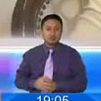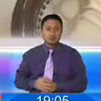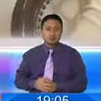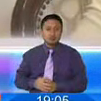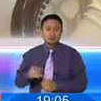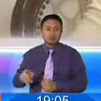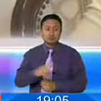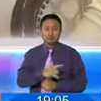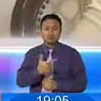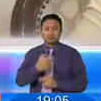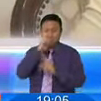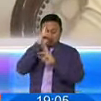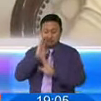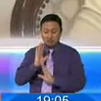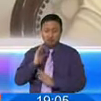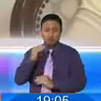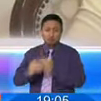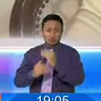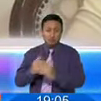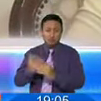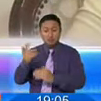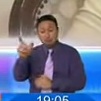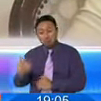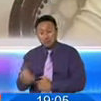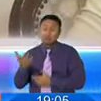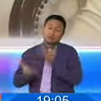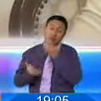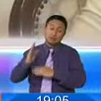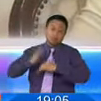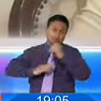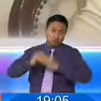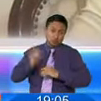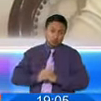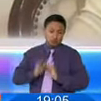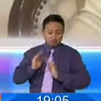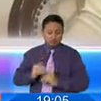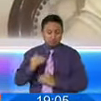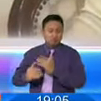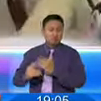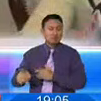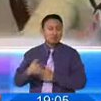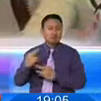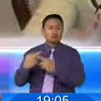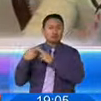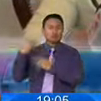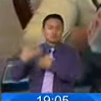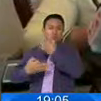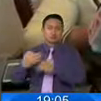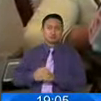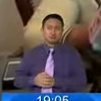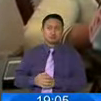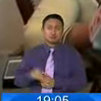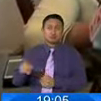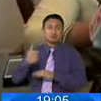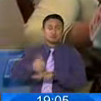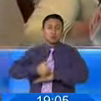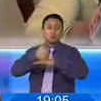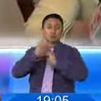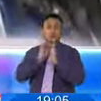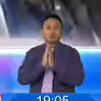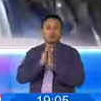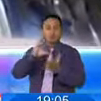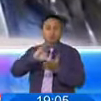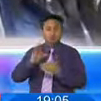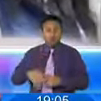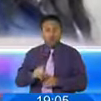de respetar el debido proceso, la presunción de inocencia seguirán a través de la justicia. Las autoridades pidieron a la ciudadanía